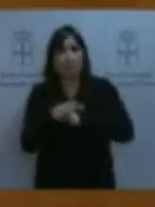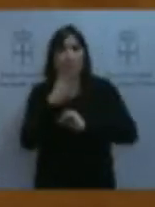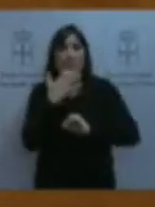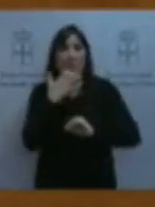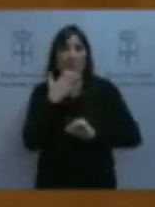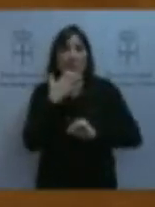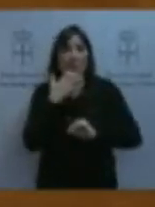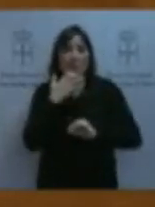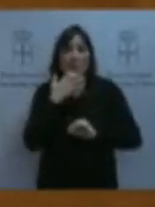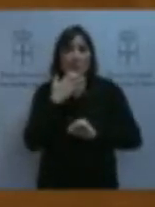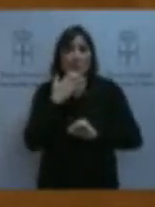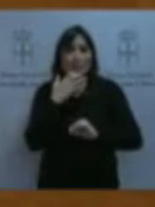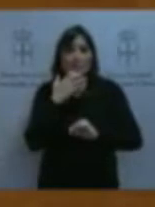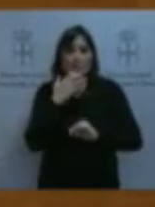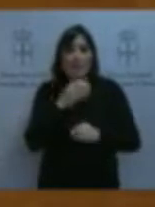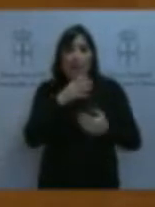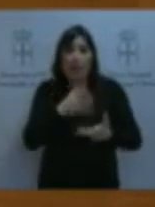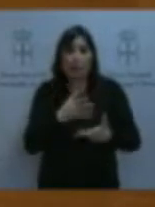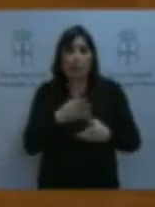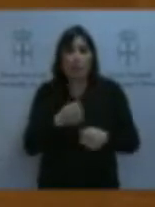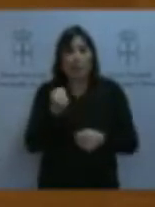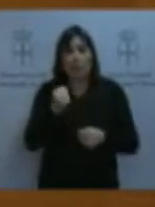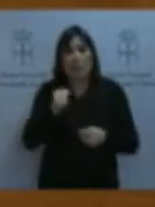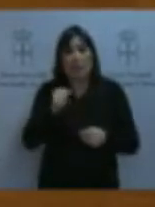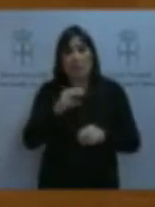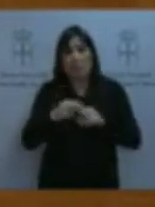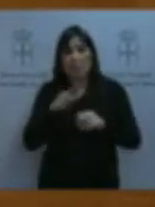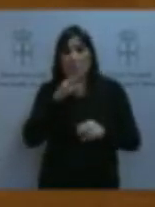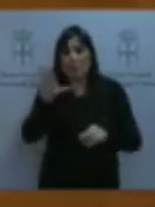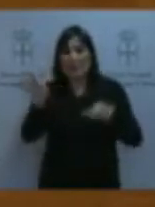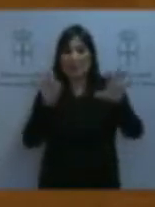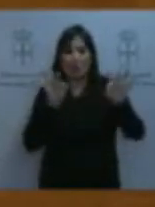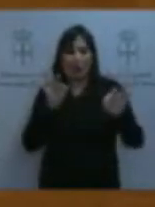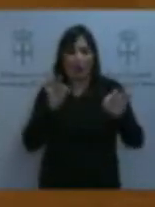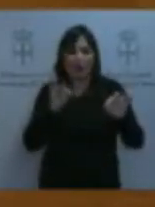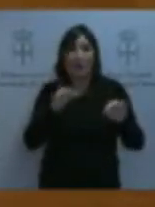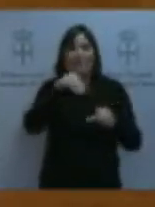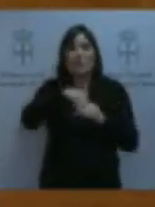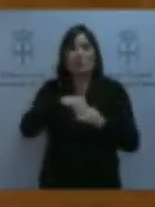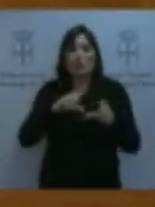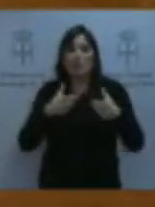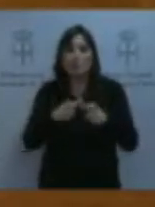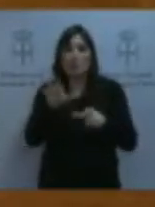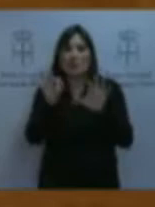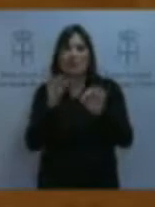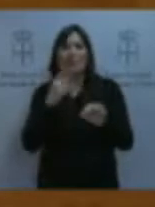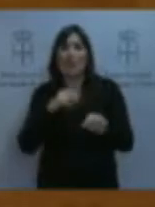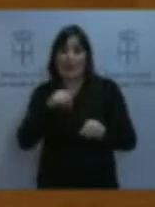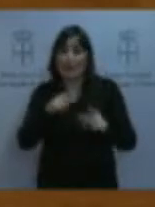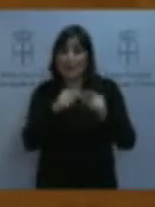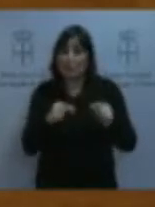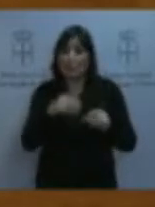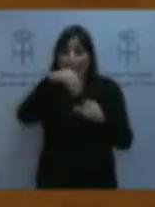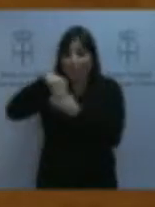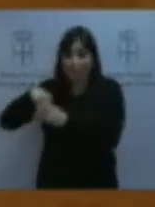poder político para elegir a los miembros de los órganos de selección. En Asturias, la regulación de la composición y funcionamiento de los órganos de selección se regula en